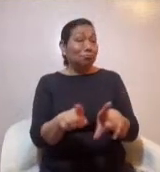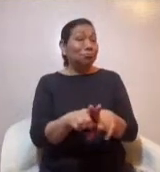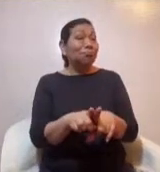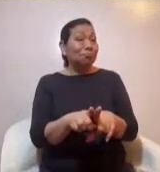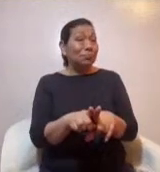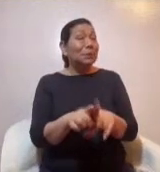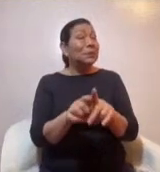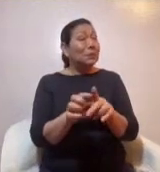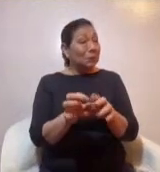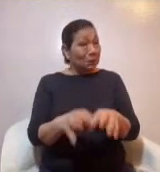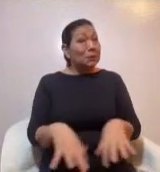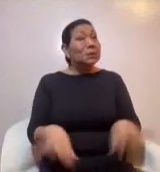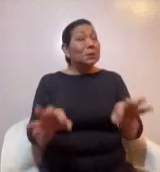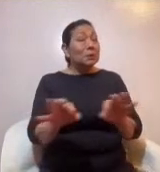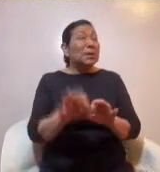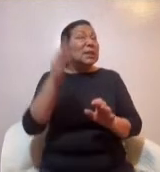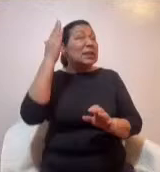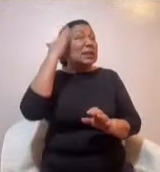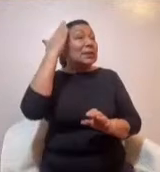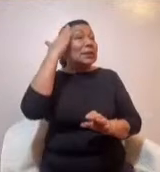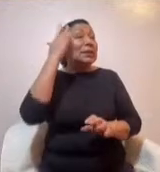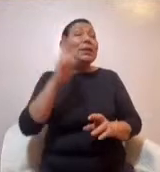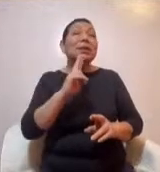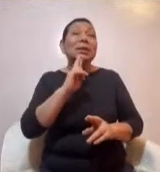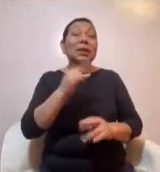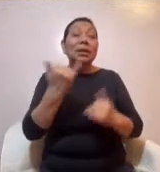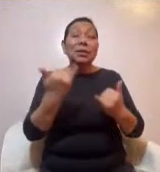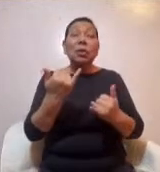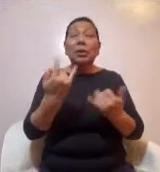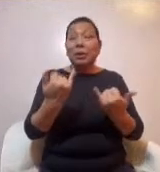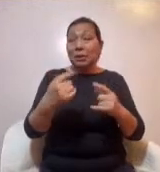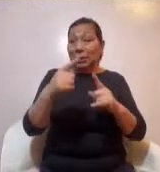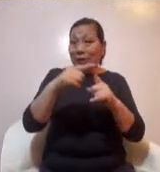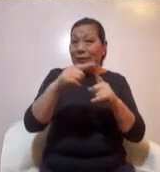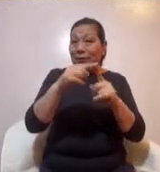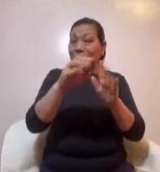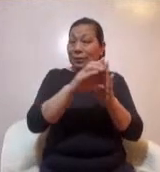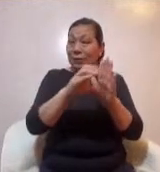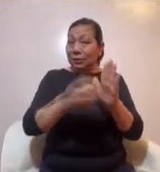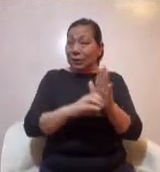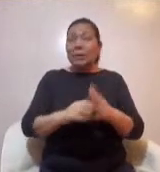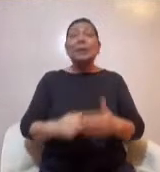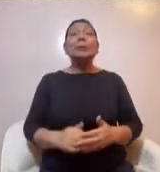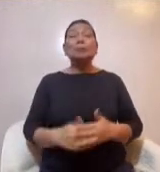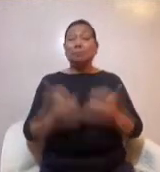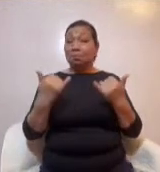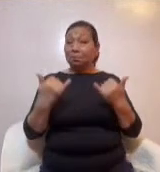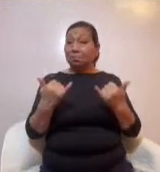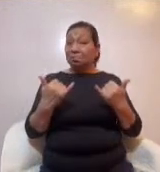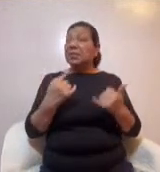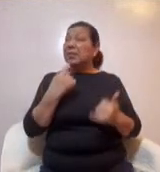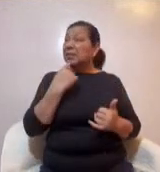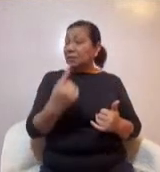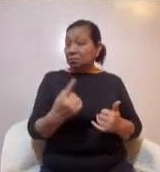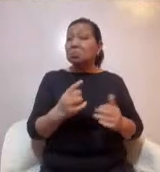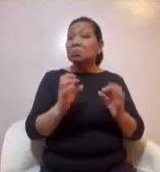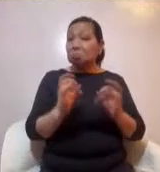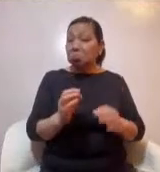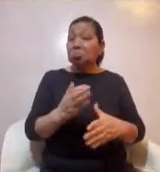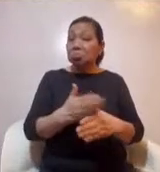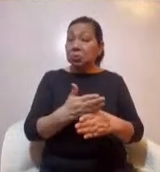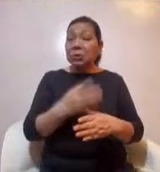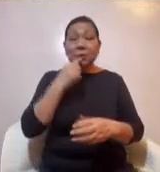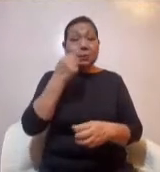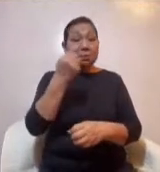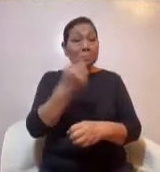Pero también es importante saber qué ha resuelto el tribunal en este caso, ¿no? El Tribunal Constitucional declaró